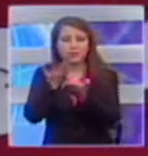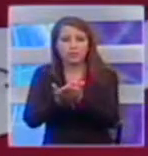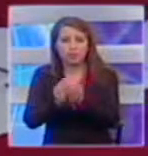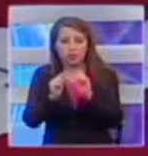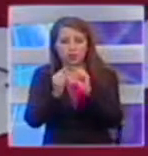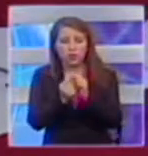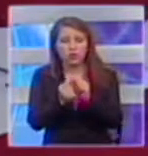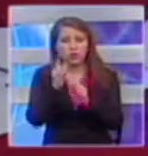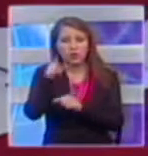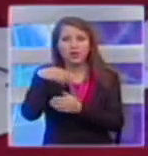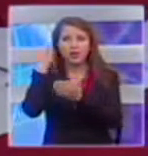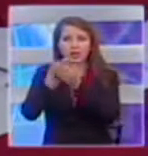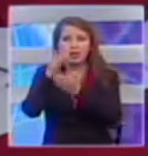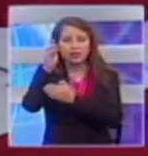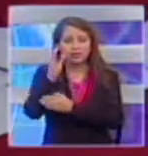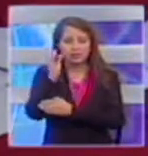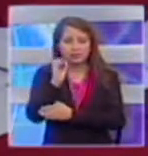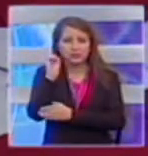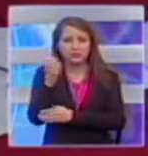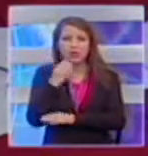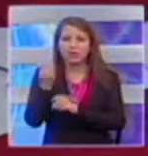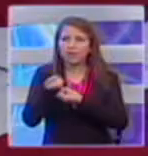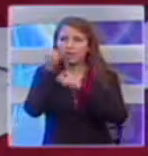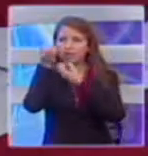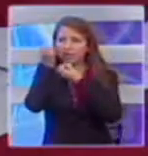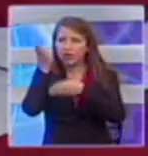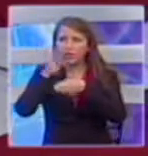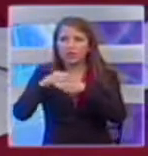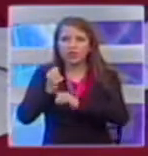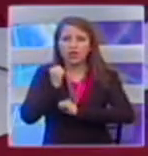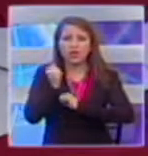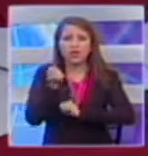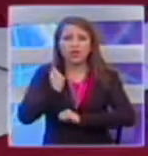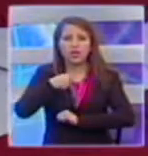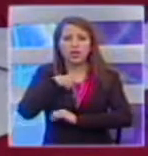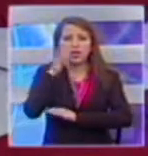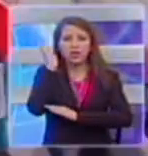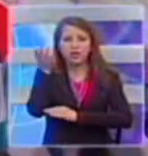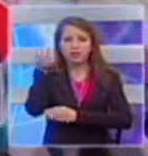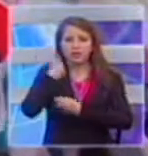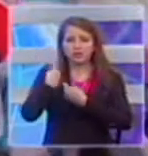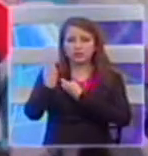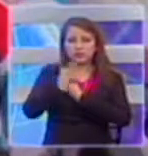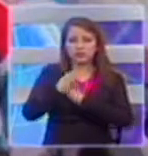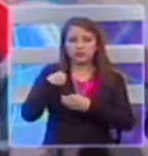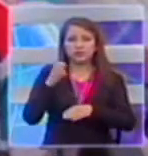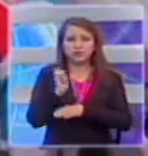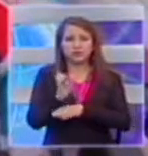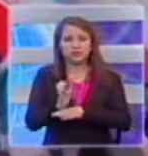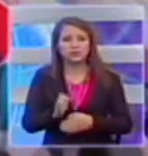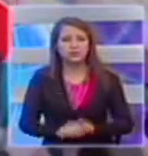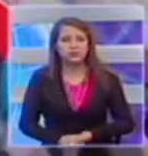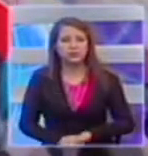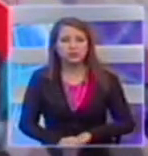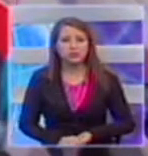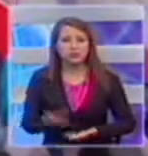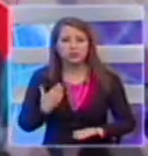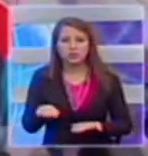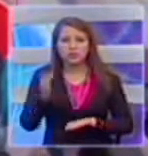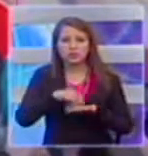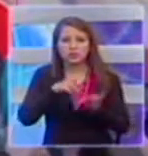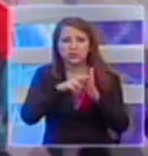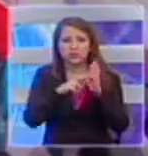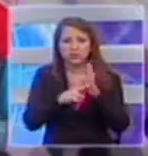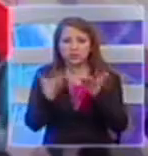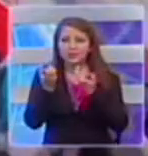de las Naciones Unidas información de violaciones a los derechos de los docentes en Ecuador. Ratifica este intento la